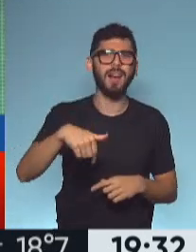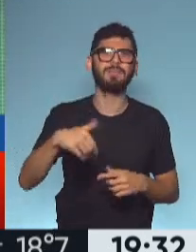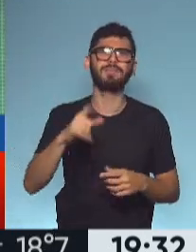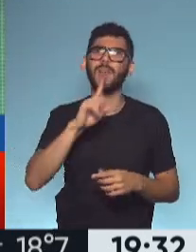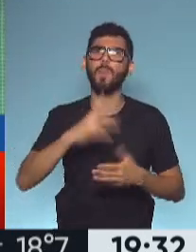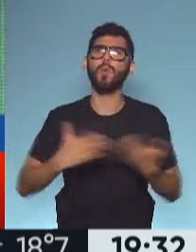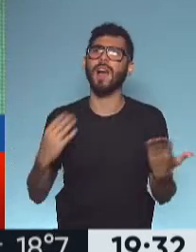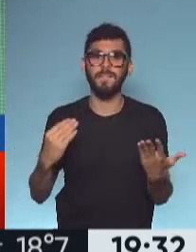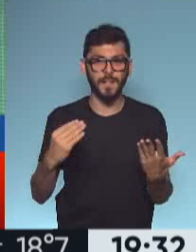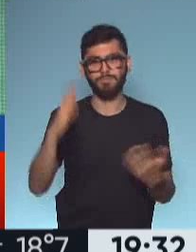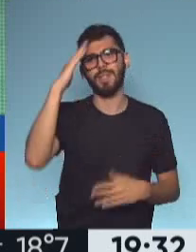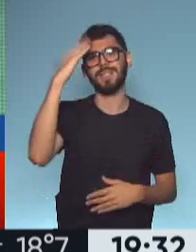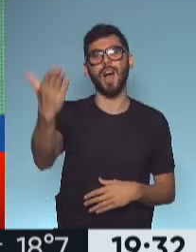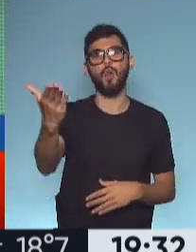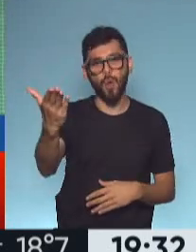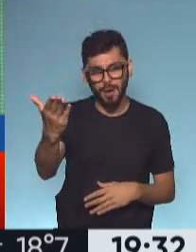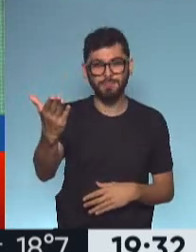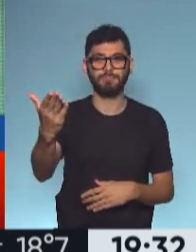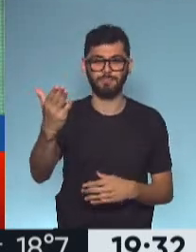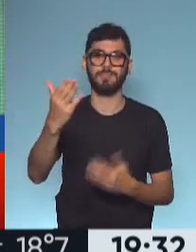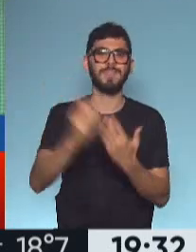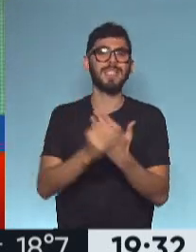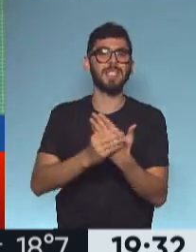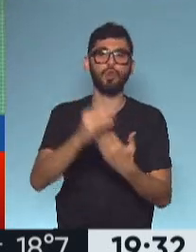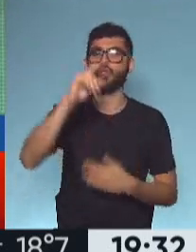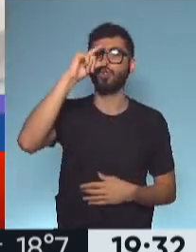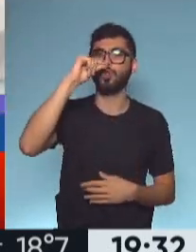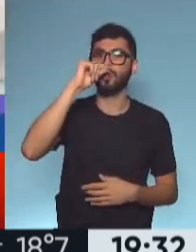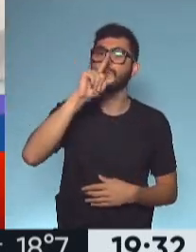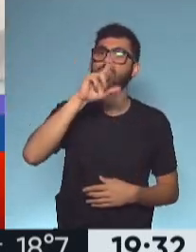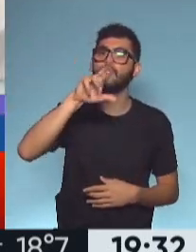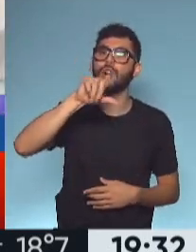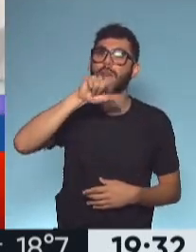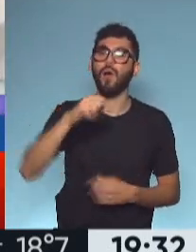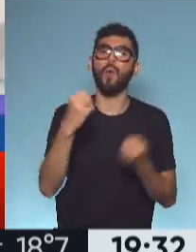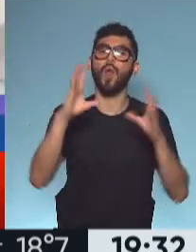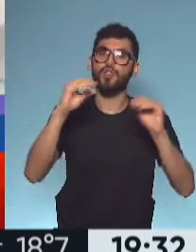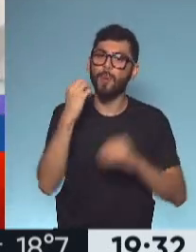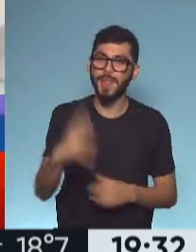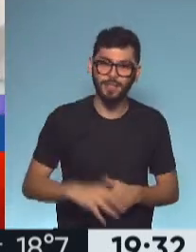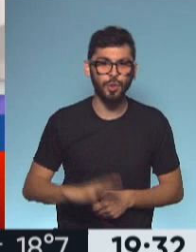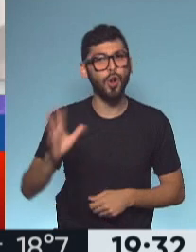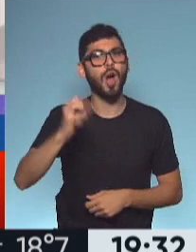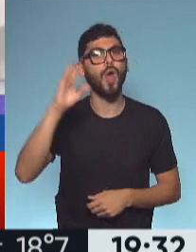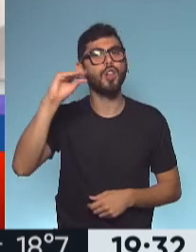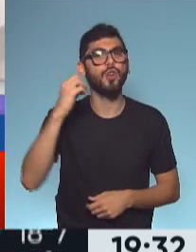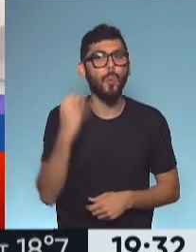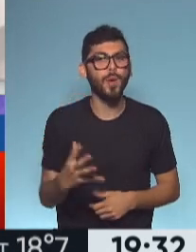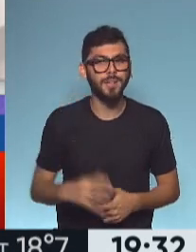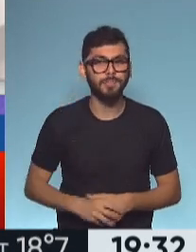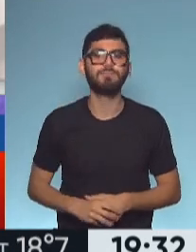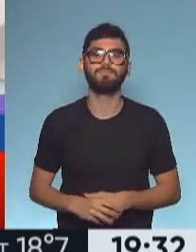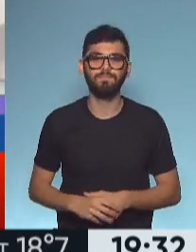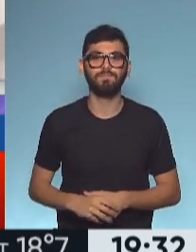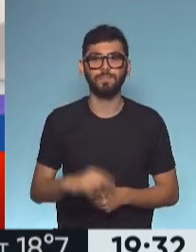¿Qué vamos a hacer? Saludarlo directamente al ministro. Nicolás Trota. Ministro, buenas noches. ¿Qué dice? ¿Cómo le va? ¿Qué tal? ¿Cómo están? Muy buenas noches. Bien, bien,